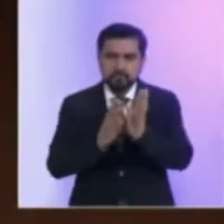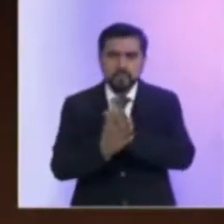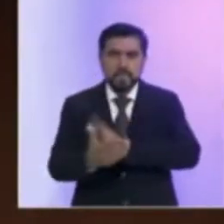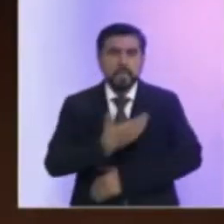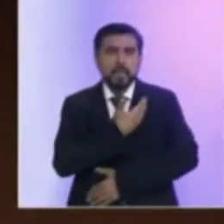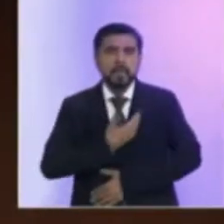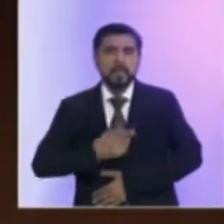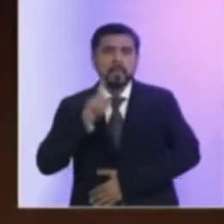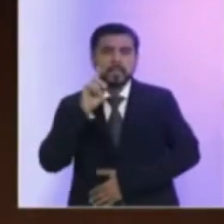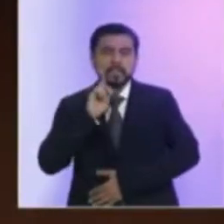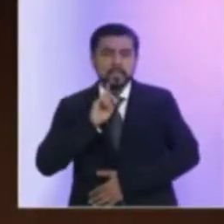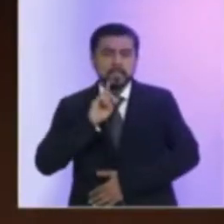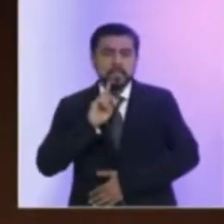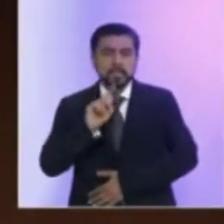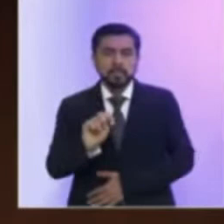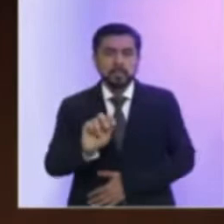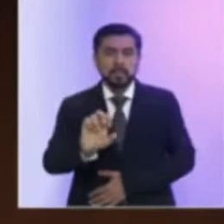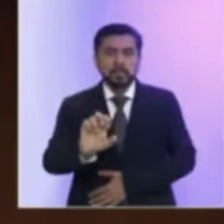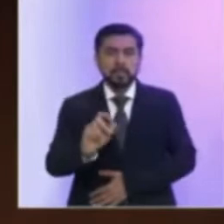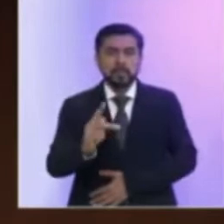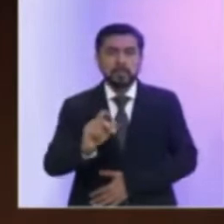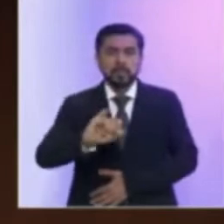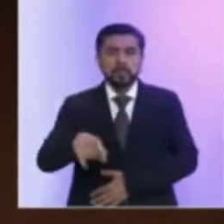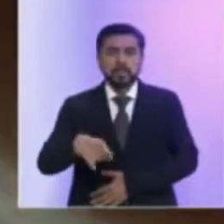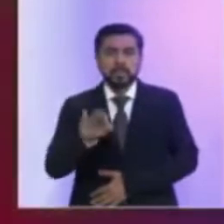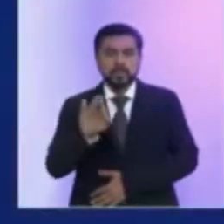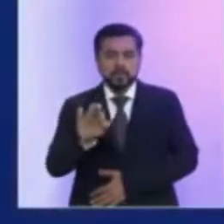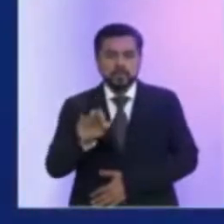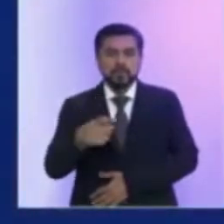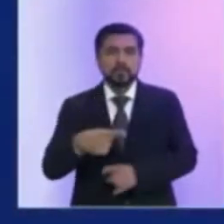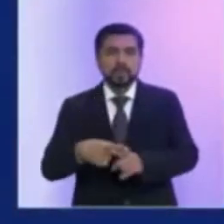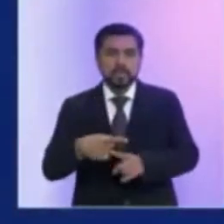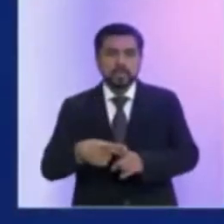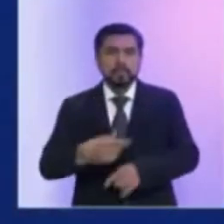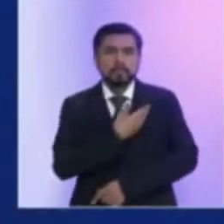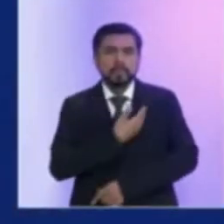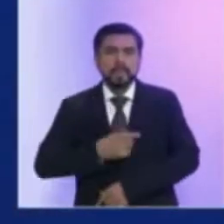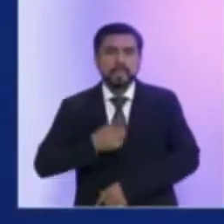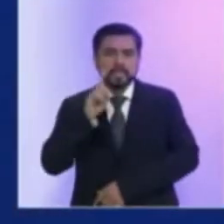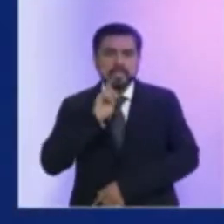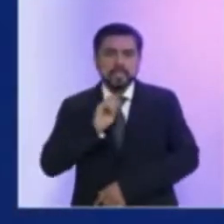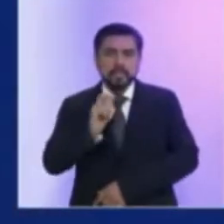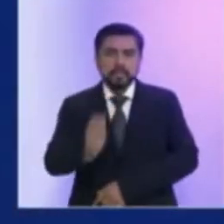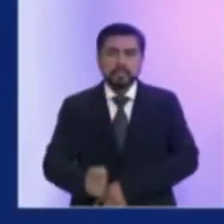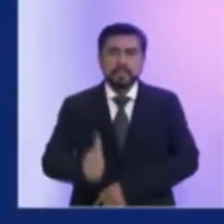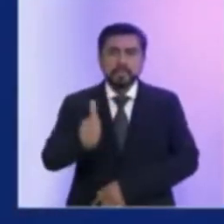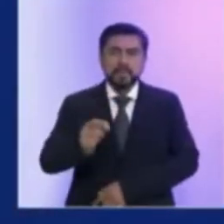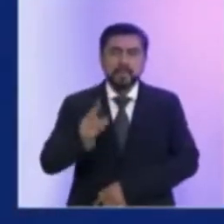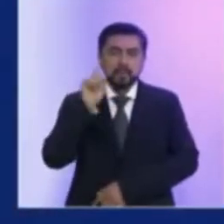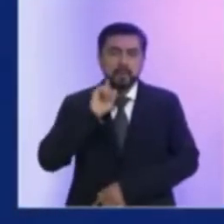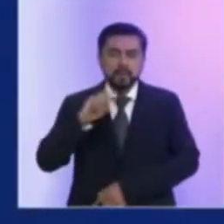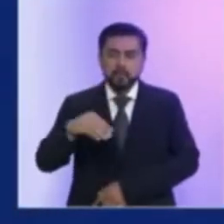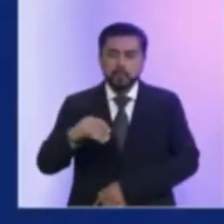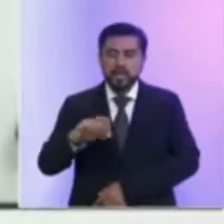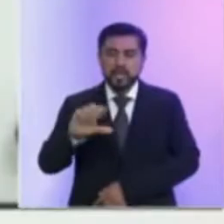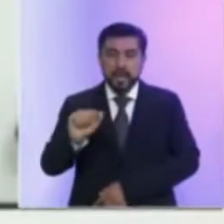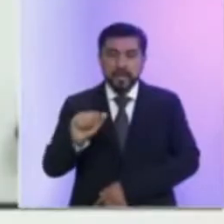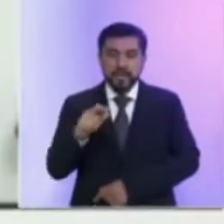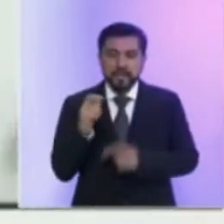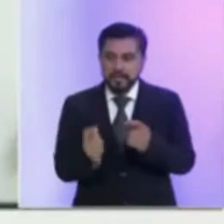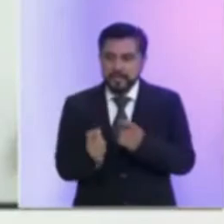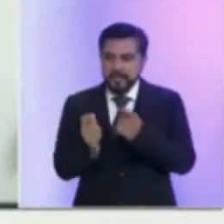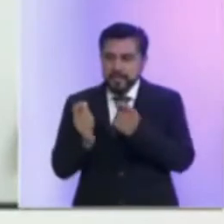Electoral del Poder Judicial de la Federación, Mónica Soto Fregoso, será la primera mujer que entregará a otra mujer